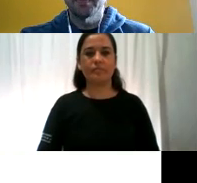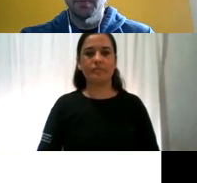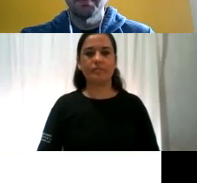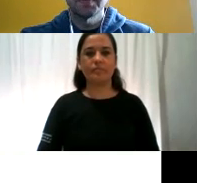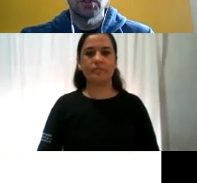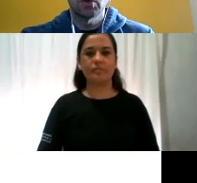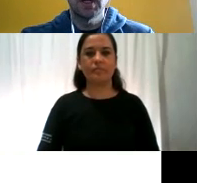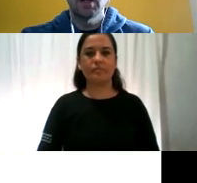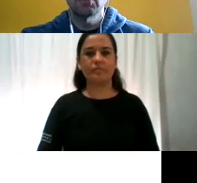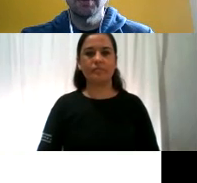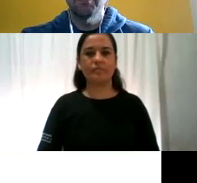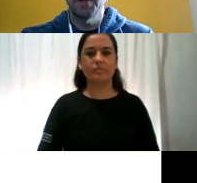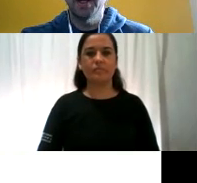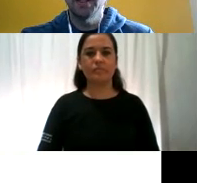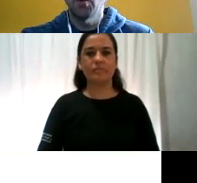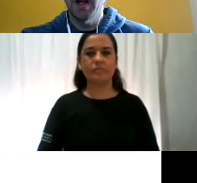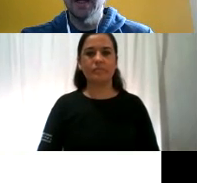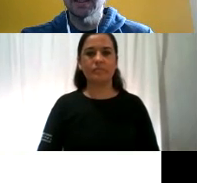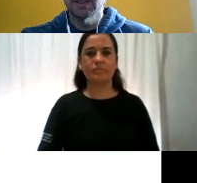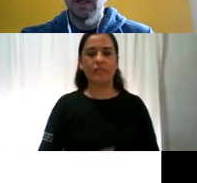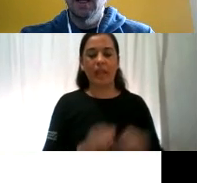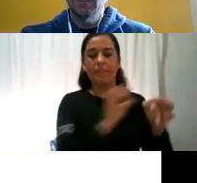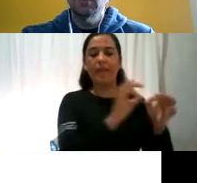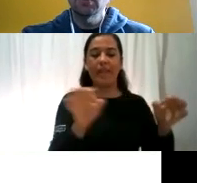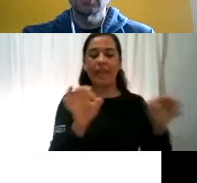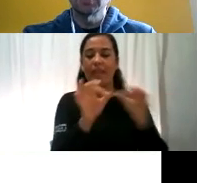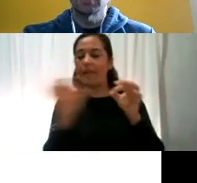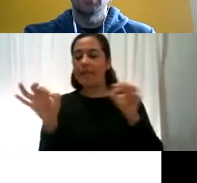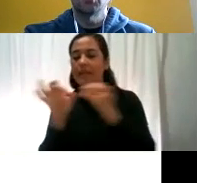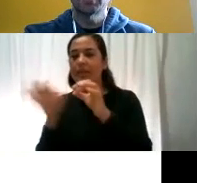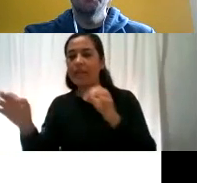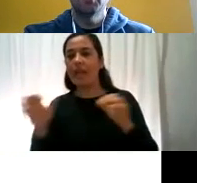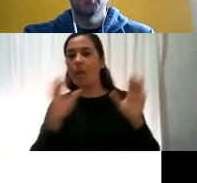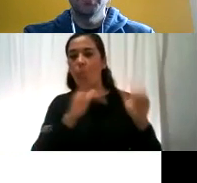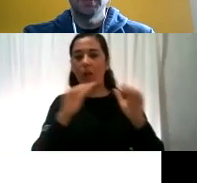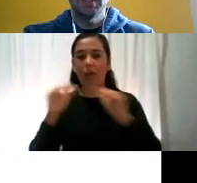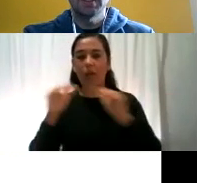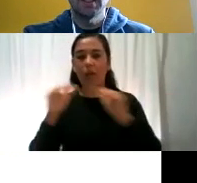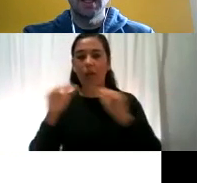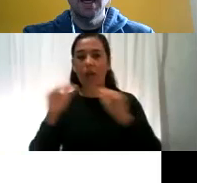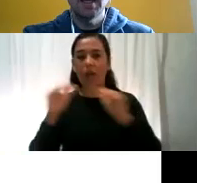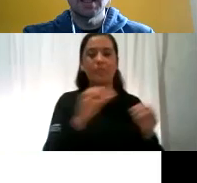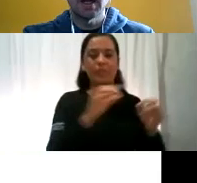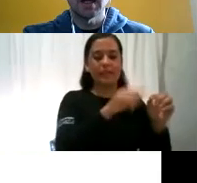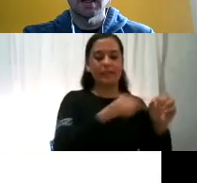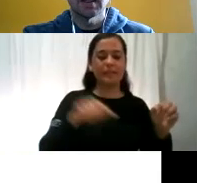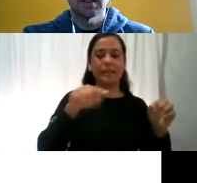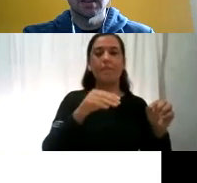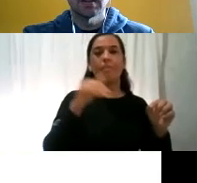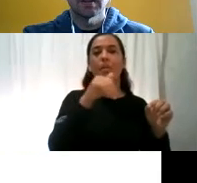central, si todas las luces fueran iguales. Entonces, lo que propone es que